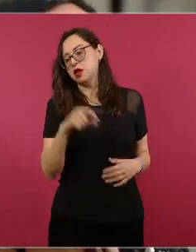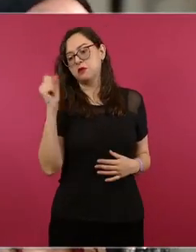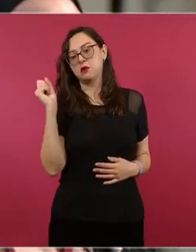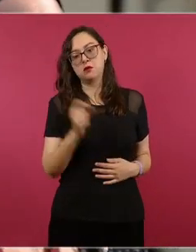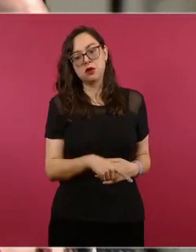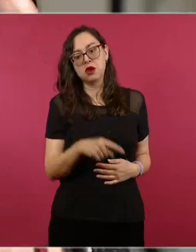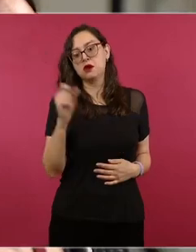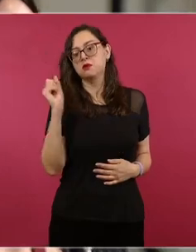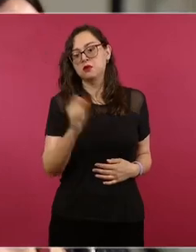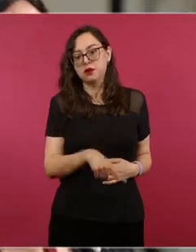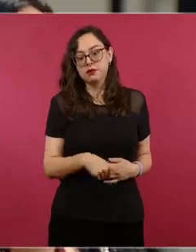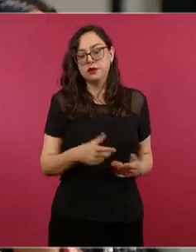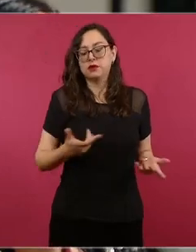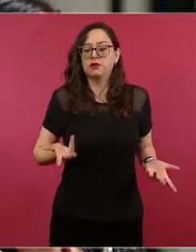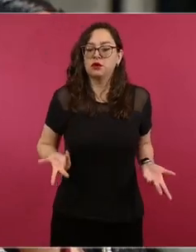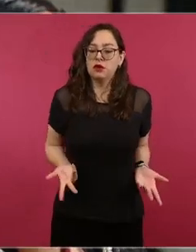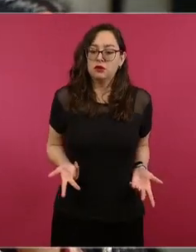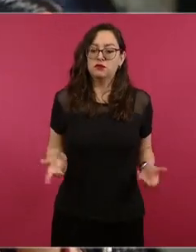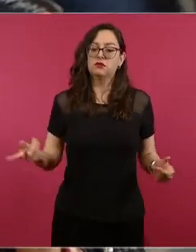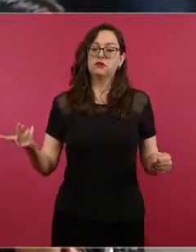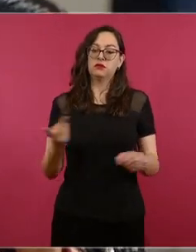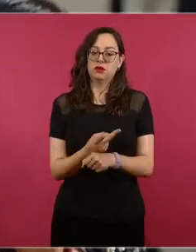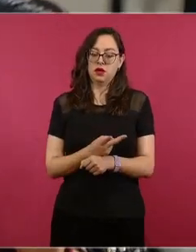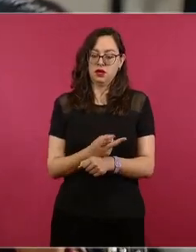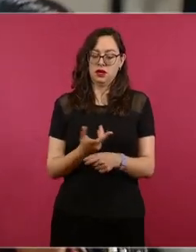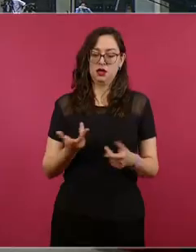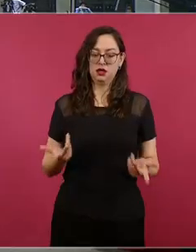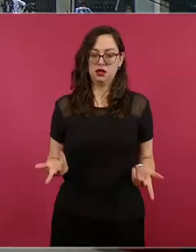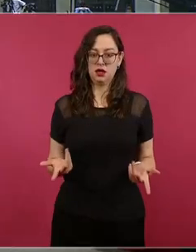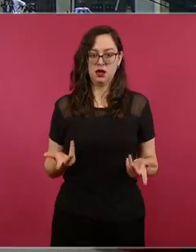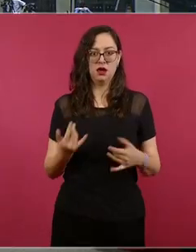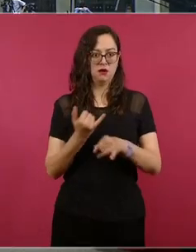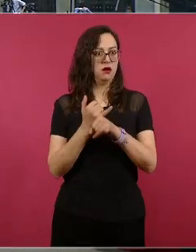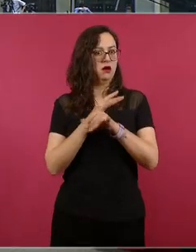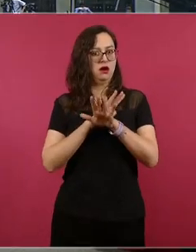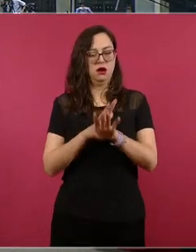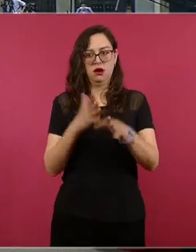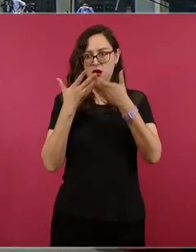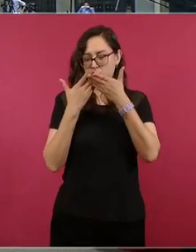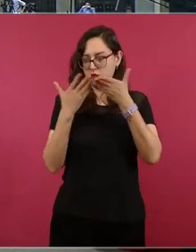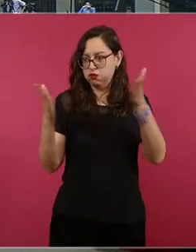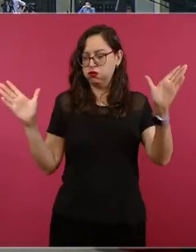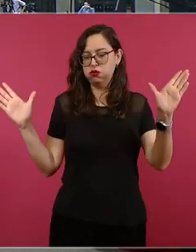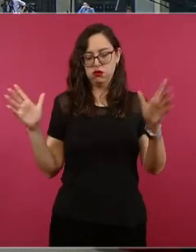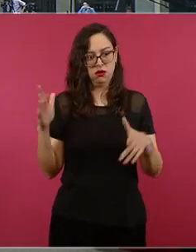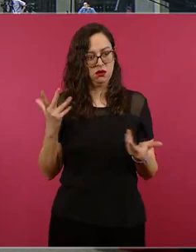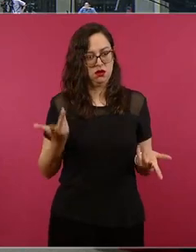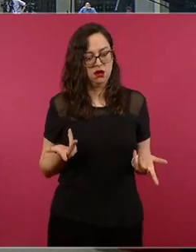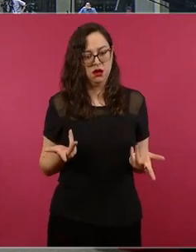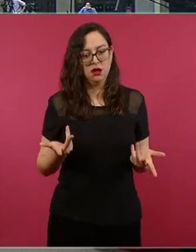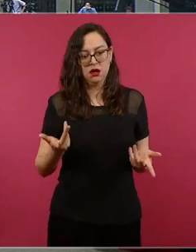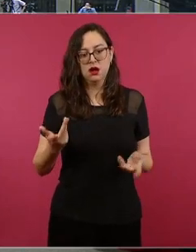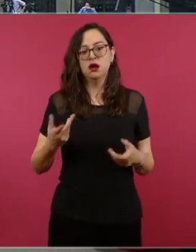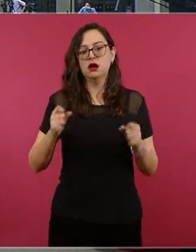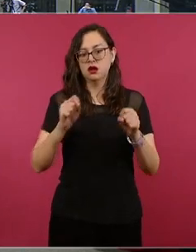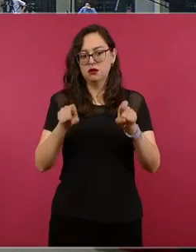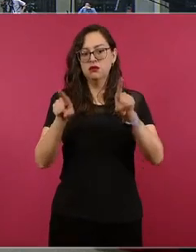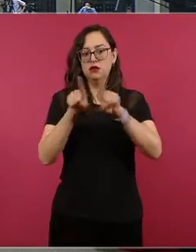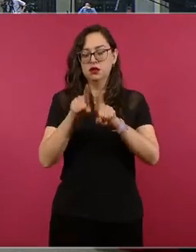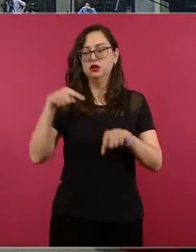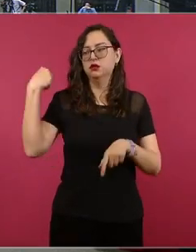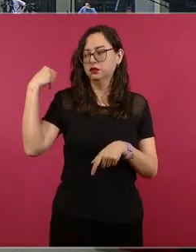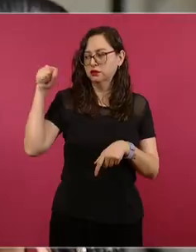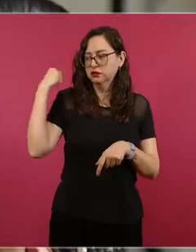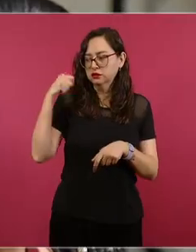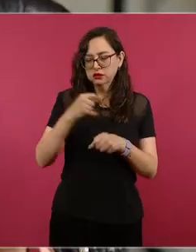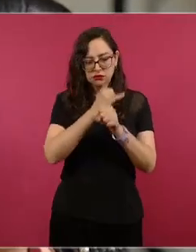El sector en la región ya casi conoce todo esto porque es público la forma como operan y ya varios medios especializados en Tabasco lo han dado